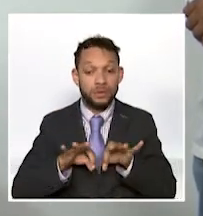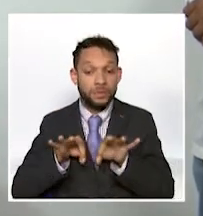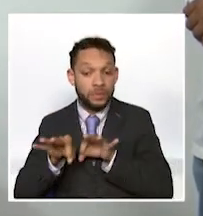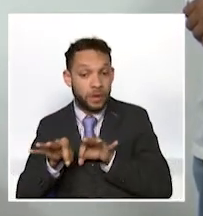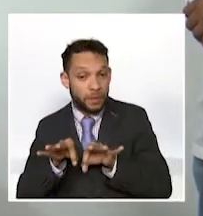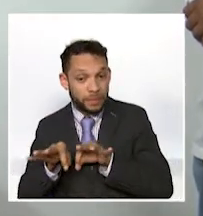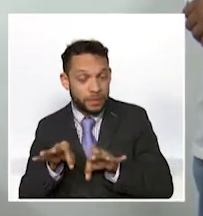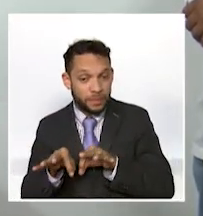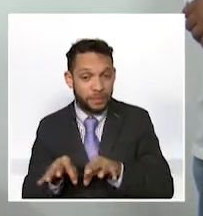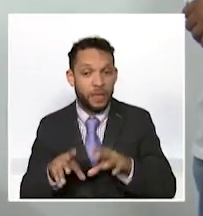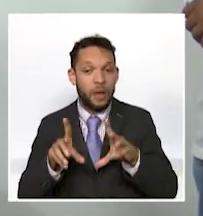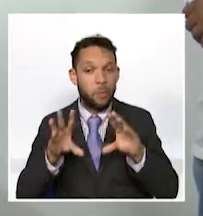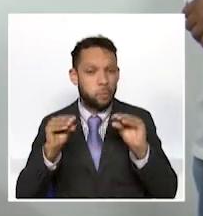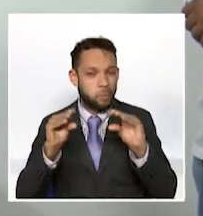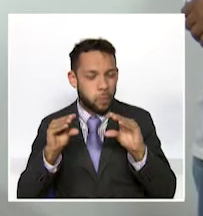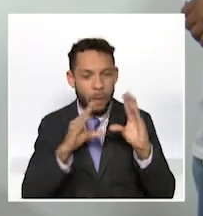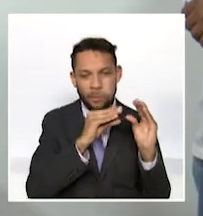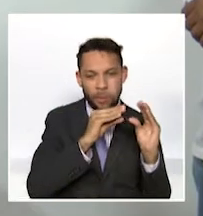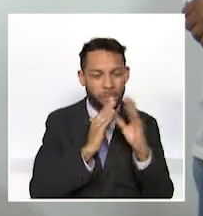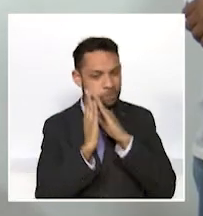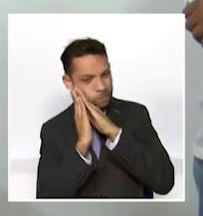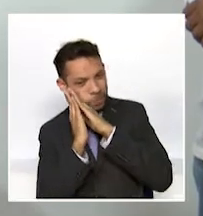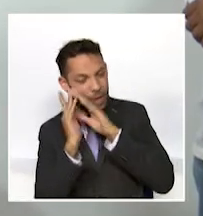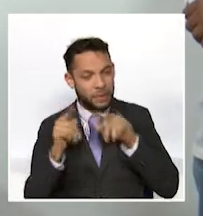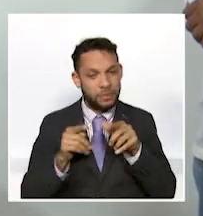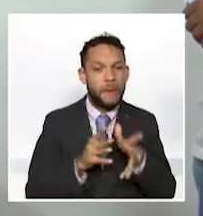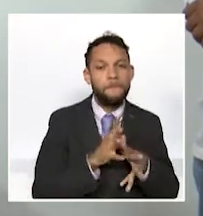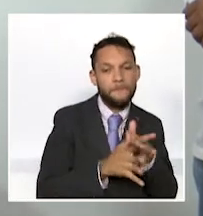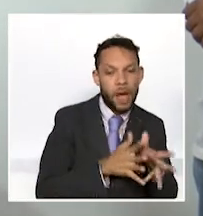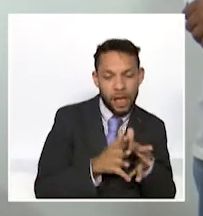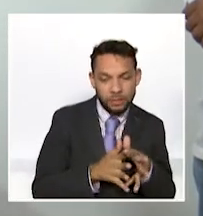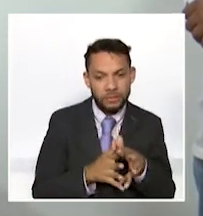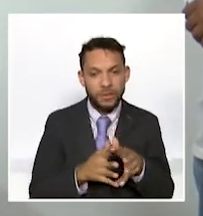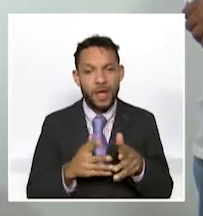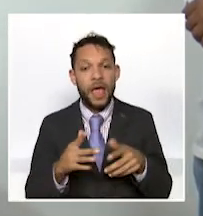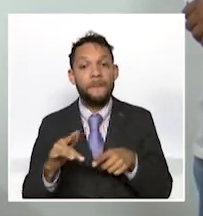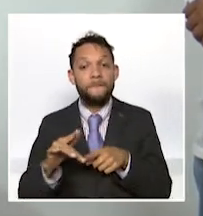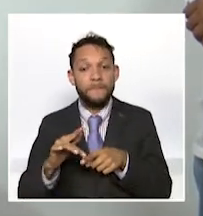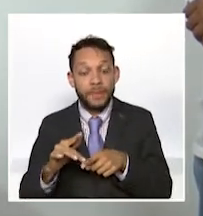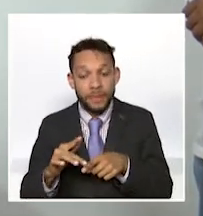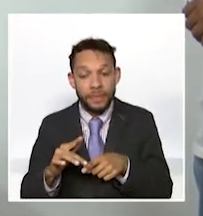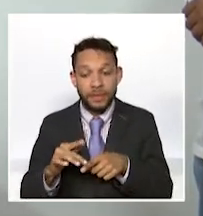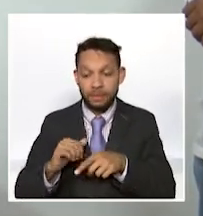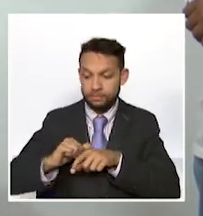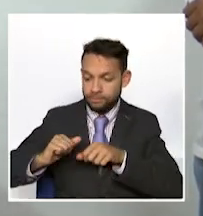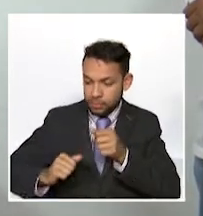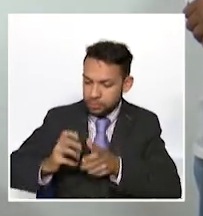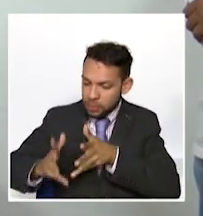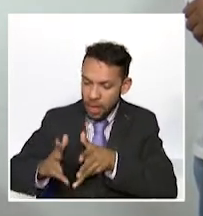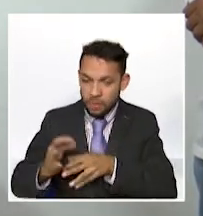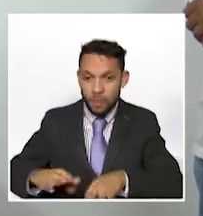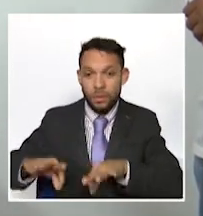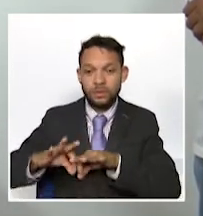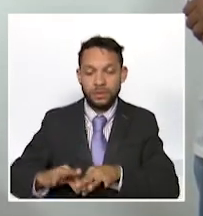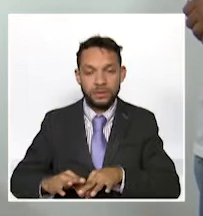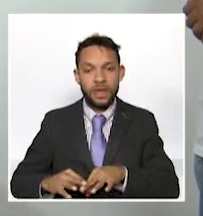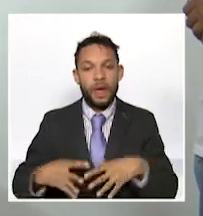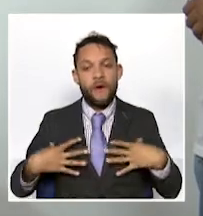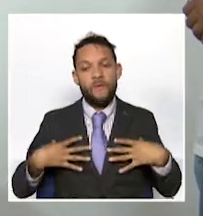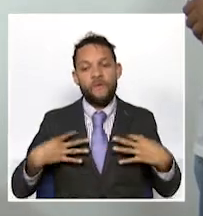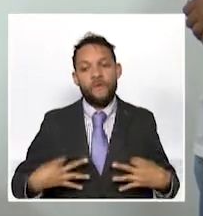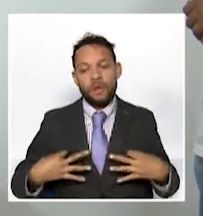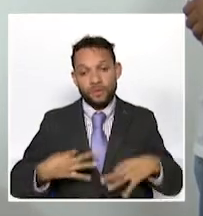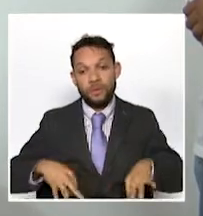una almohada adecuada, de quiropraxia, de fisioterapia, de ejercicios de relajaciones musculares,